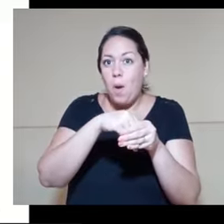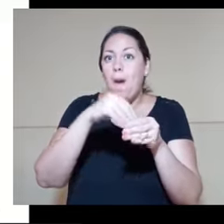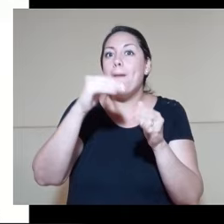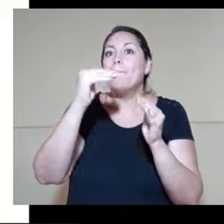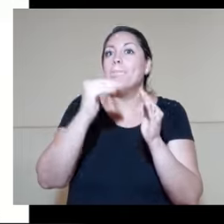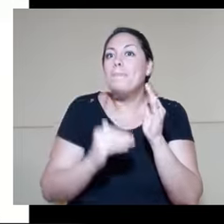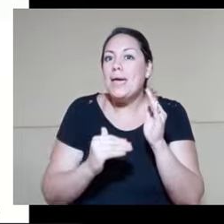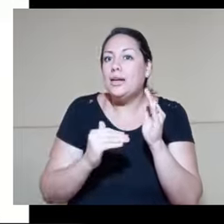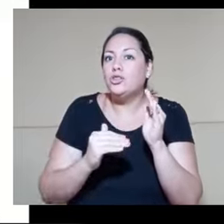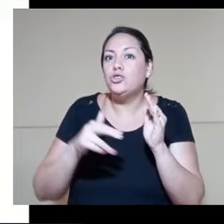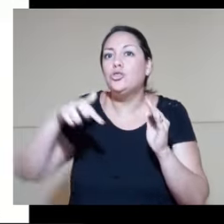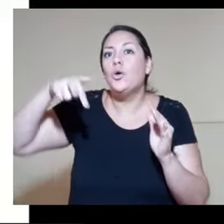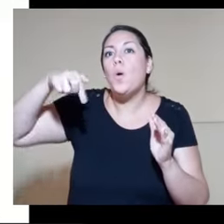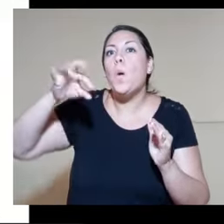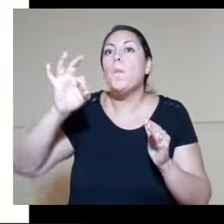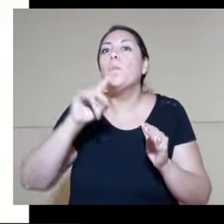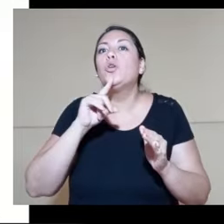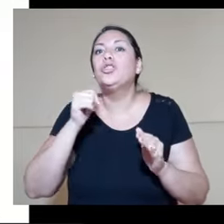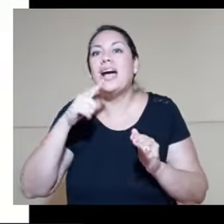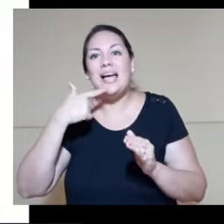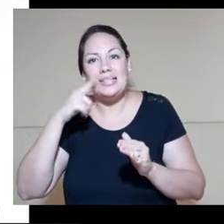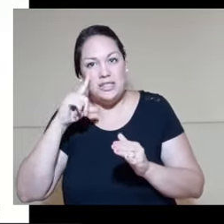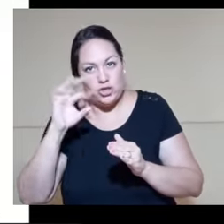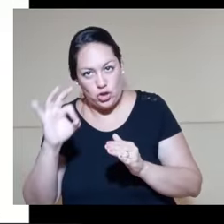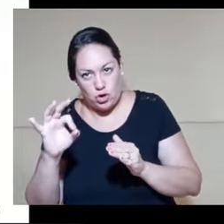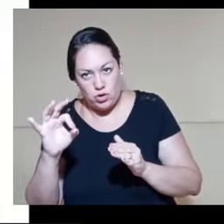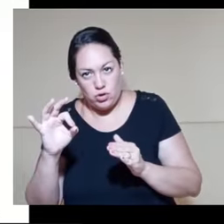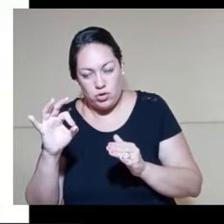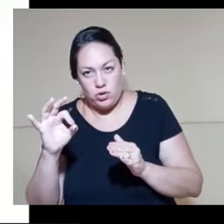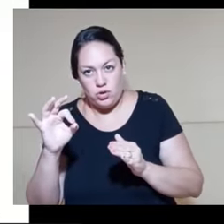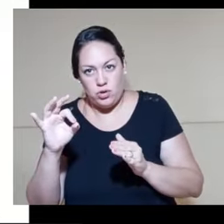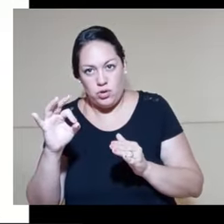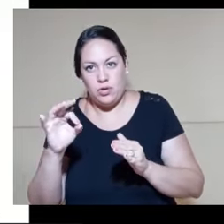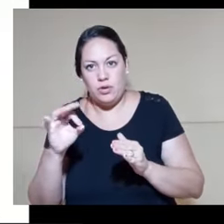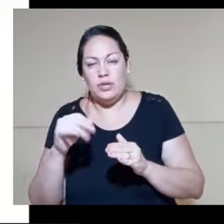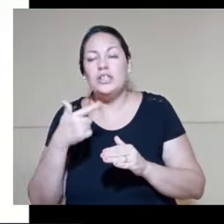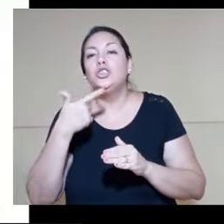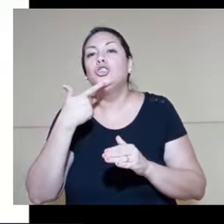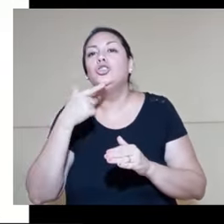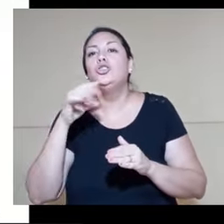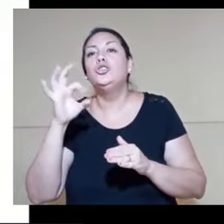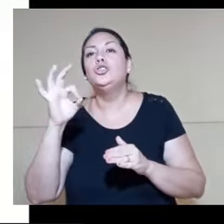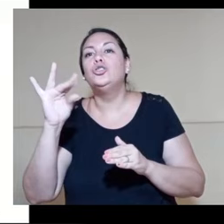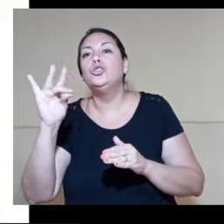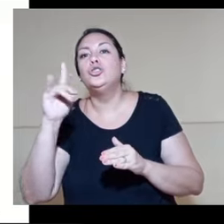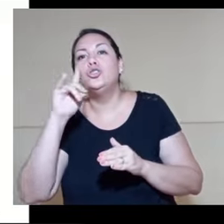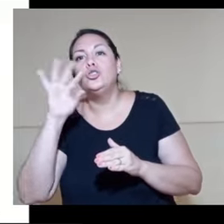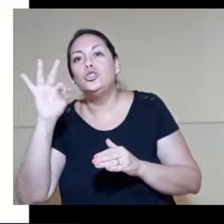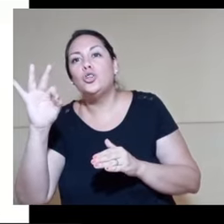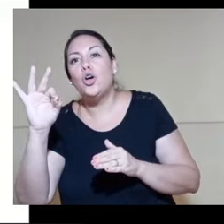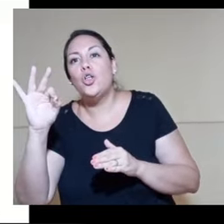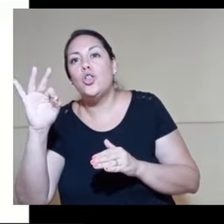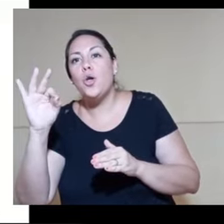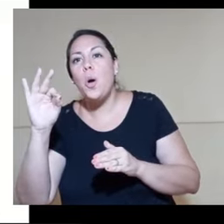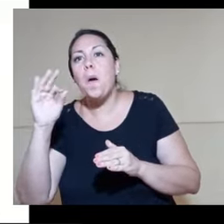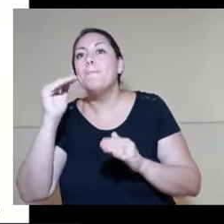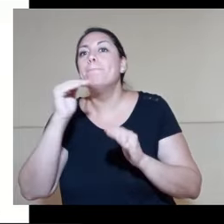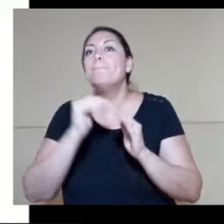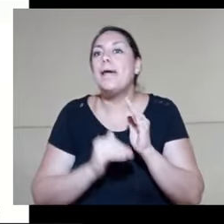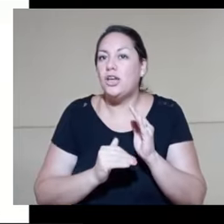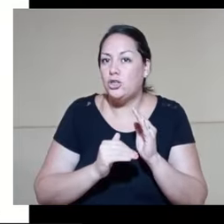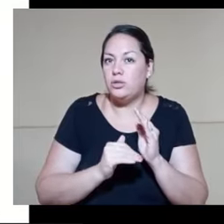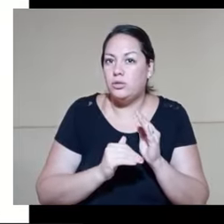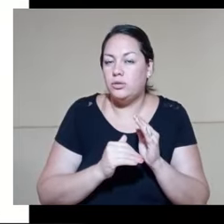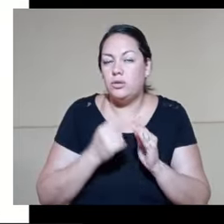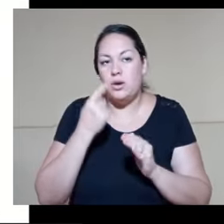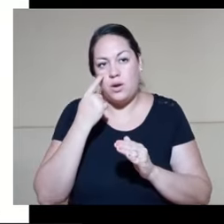potasio y tenemos menos, tenemos menos potasio adentro de la célula, pero el sodio que está dentro de